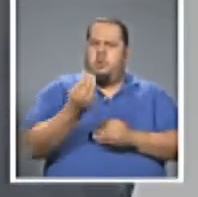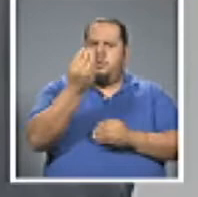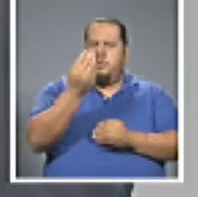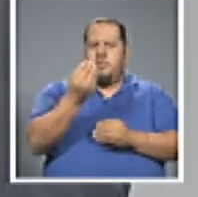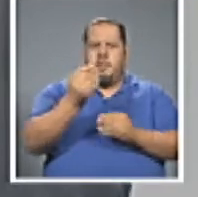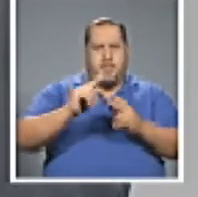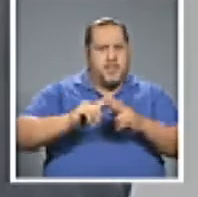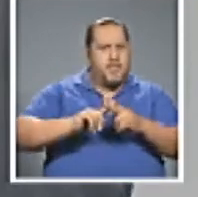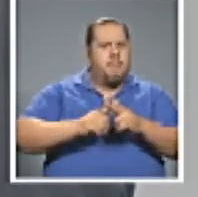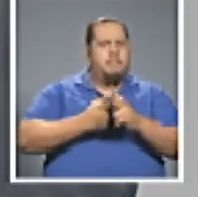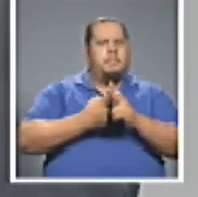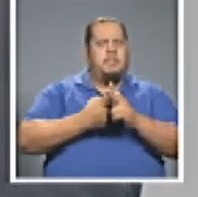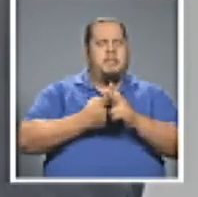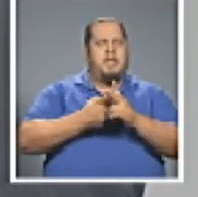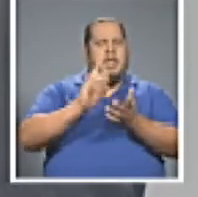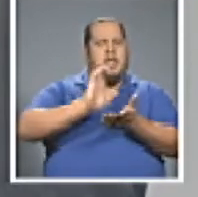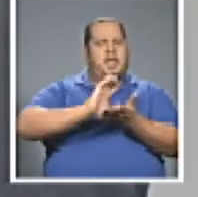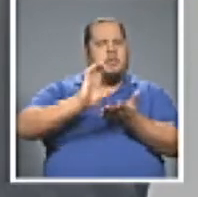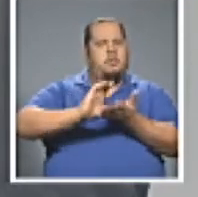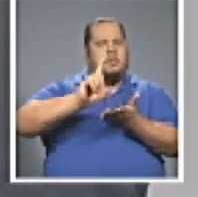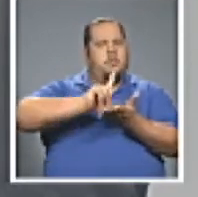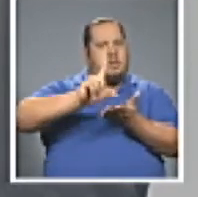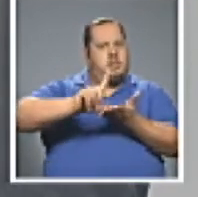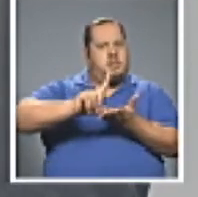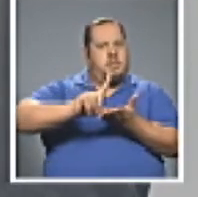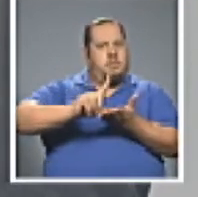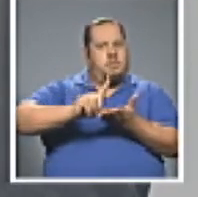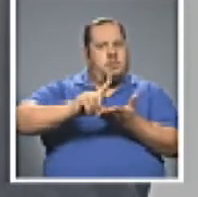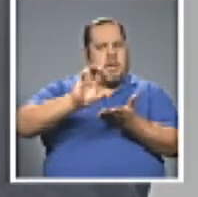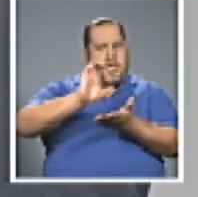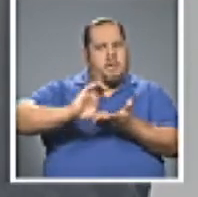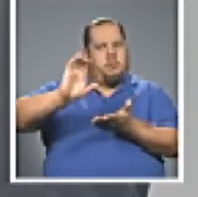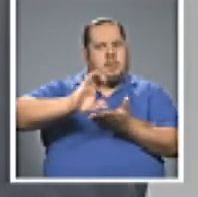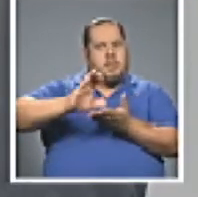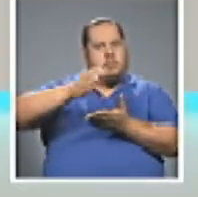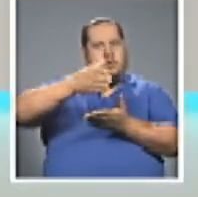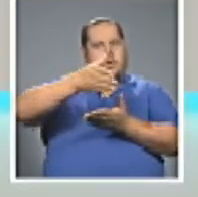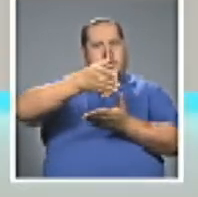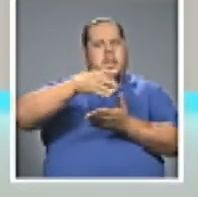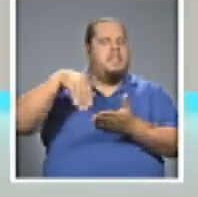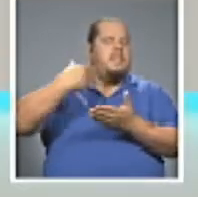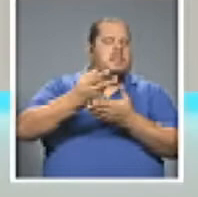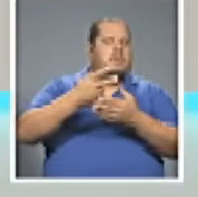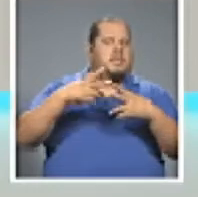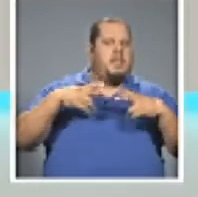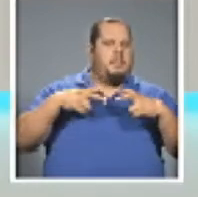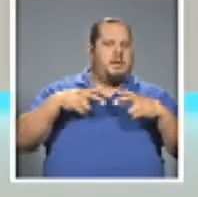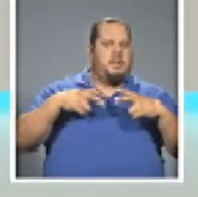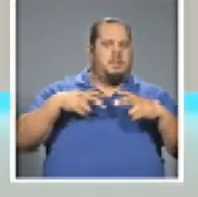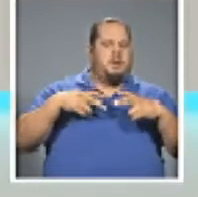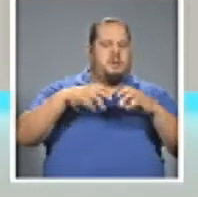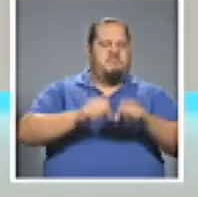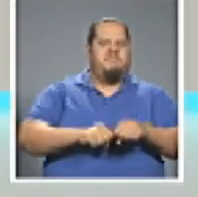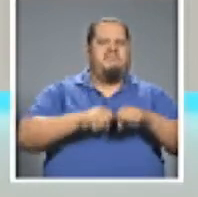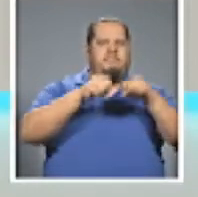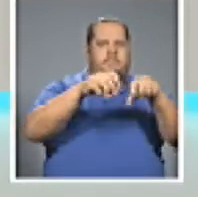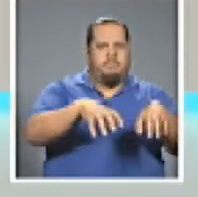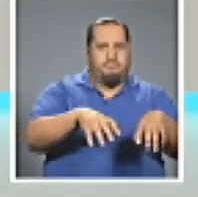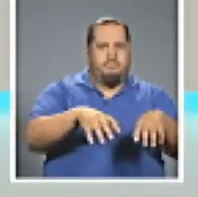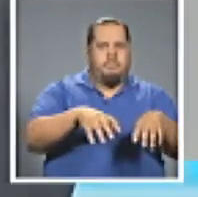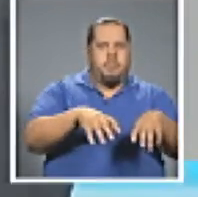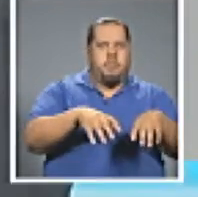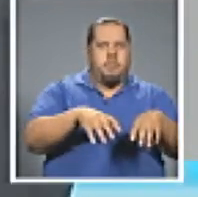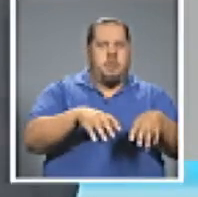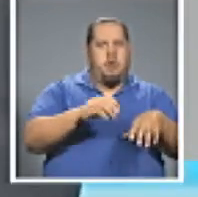los jóvenes y las jóvenes que empiezan el curso lectivo en secundaria, que a medio año, después de las vacaciones, de medio periodo,